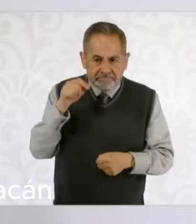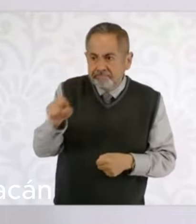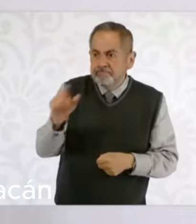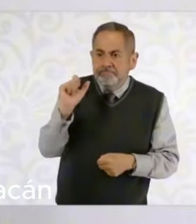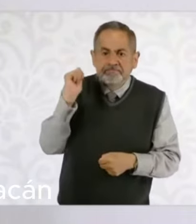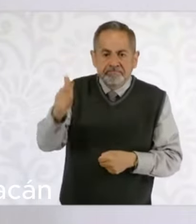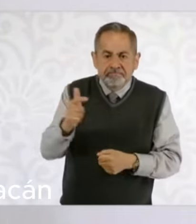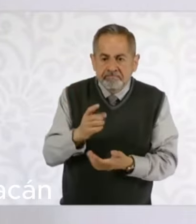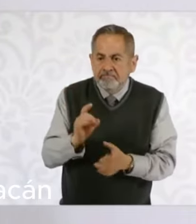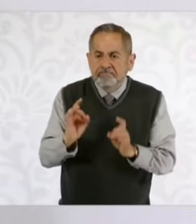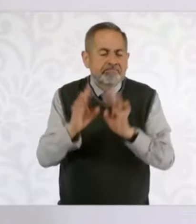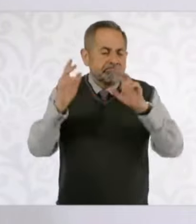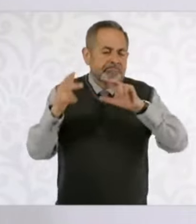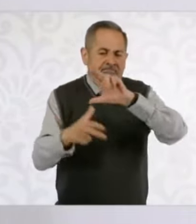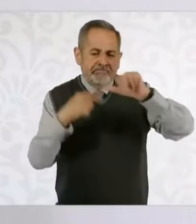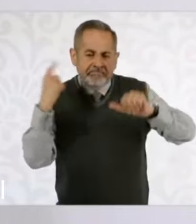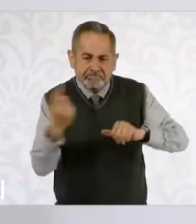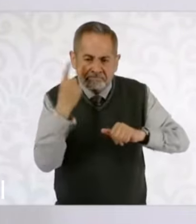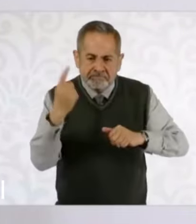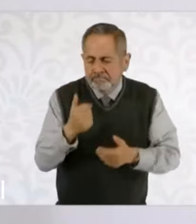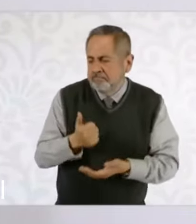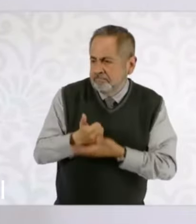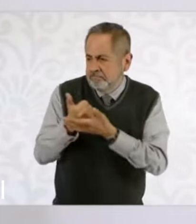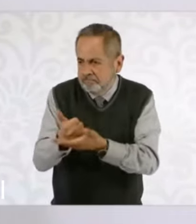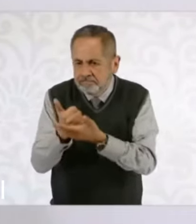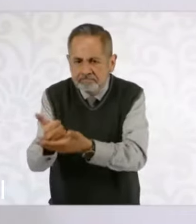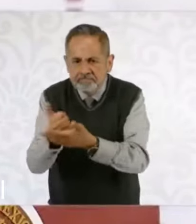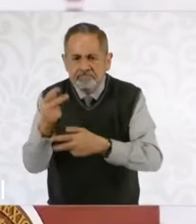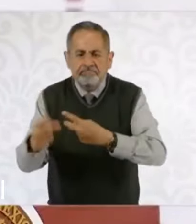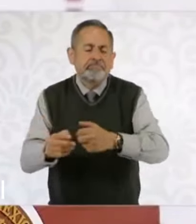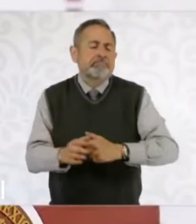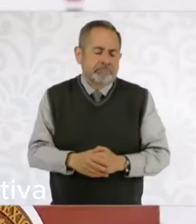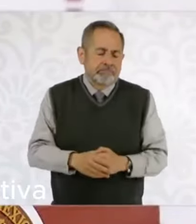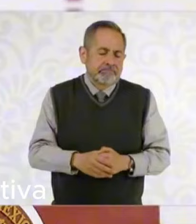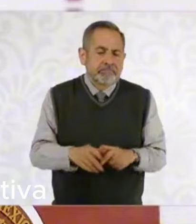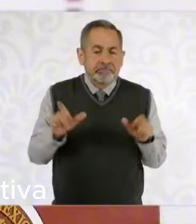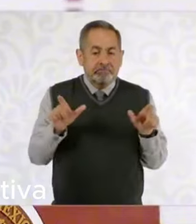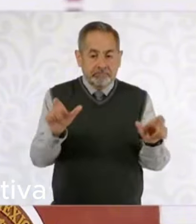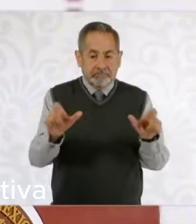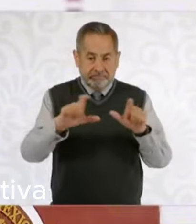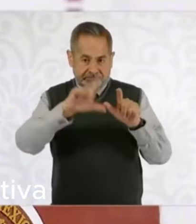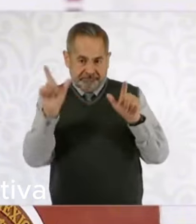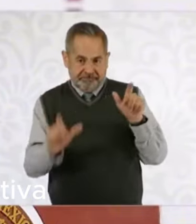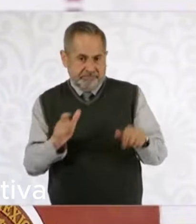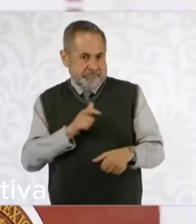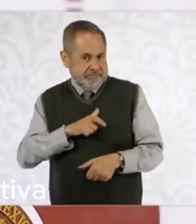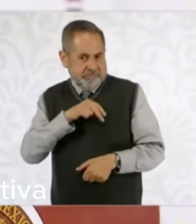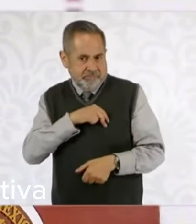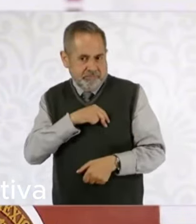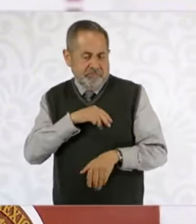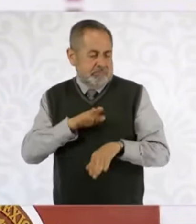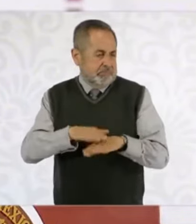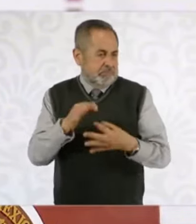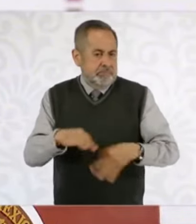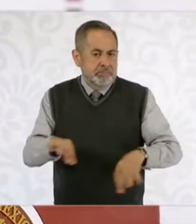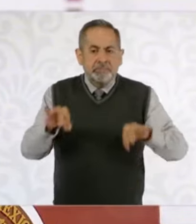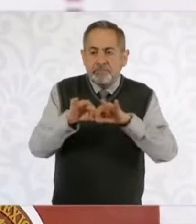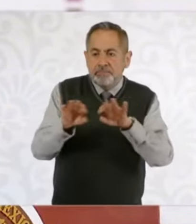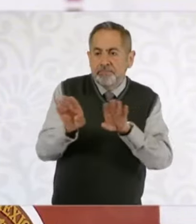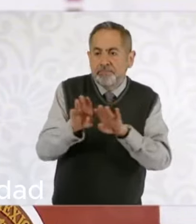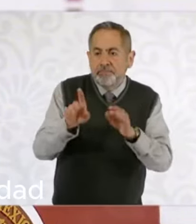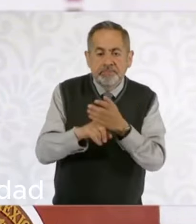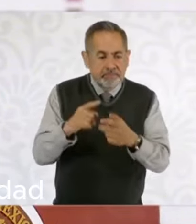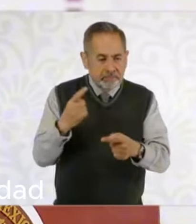a la población durante el huracán. Cabe señalar que la Guardia Nacional ha contribuido de manera muy significativa en estas